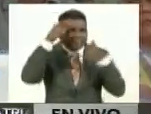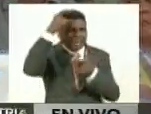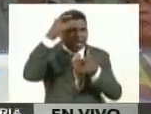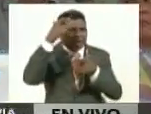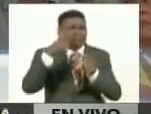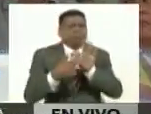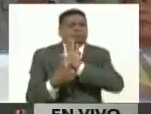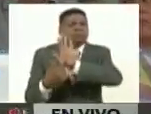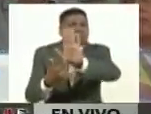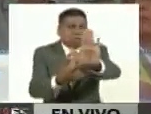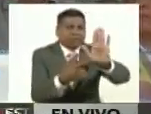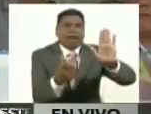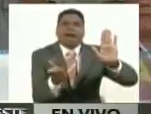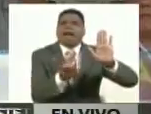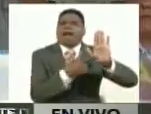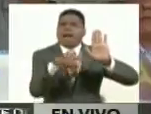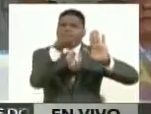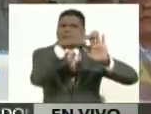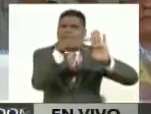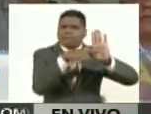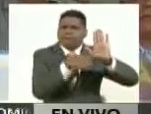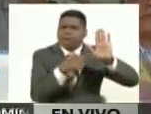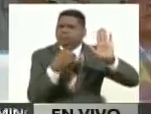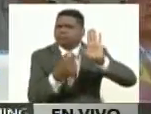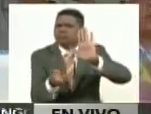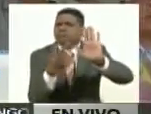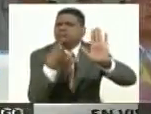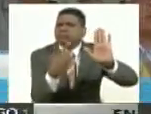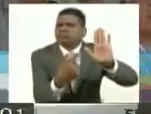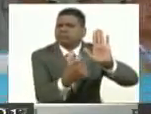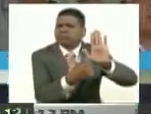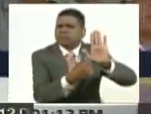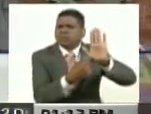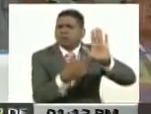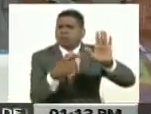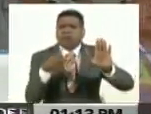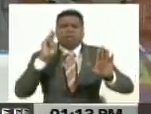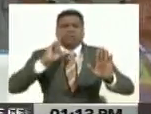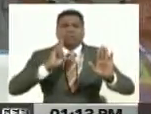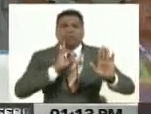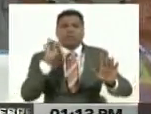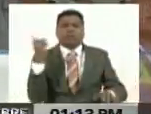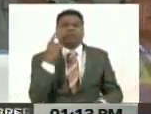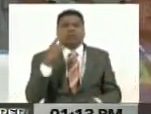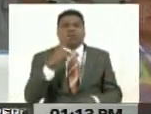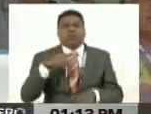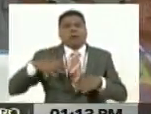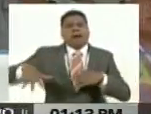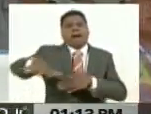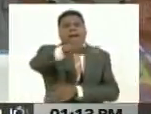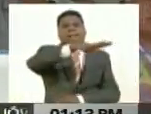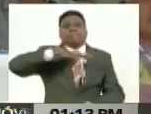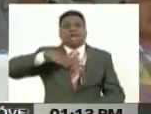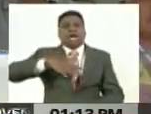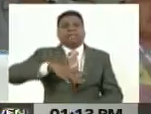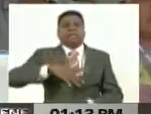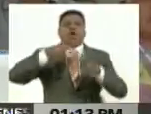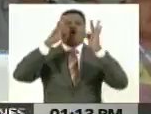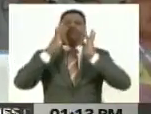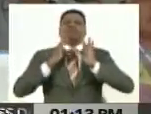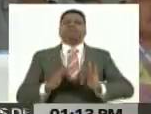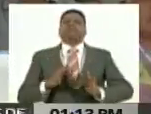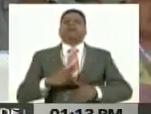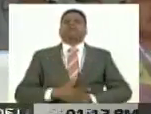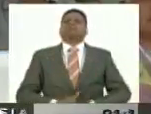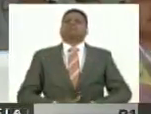¿Y cómo nos vendieron al libertador Simón Bolívar? Solo quedaba Simón Bolívar, ¿para qué? Para las plazas y los actos oficiales.